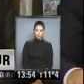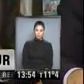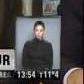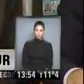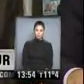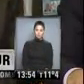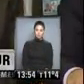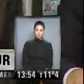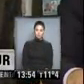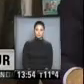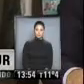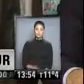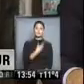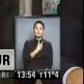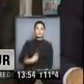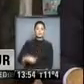Nos complacemos